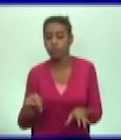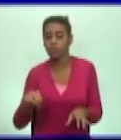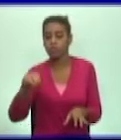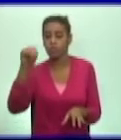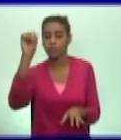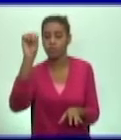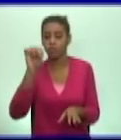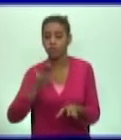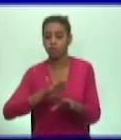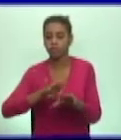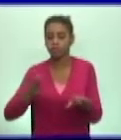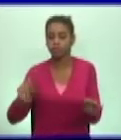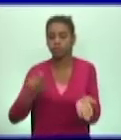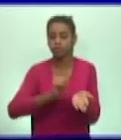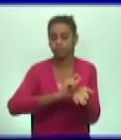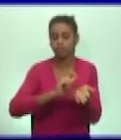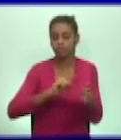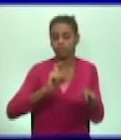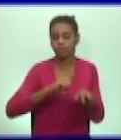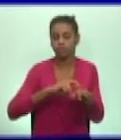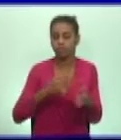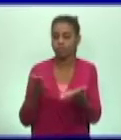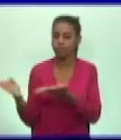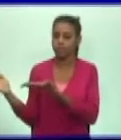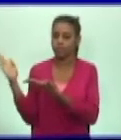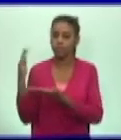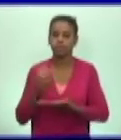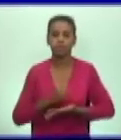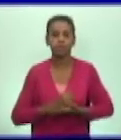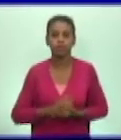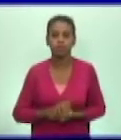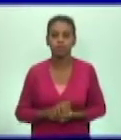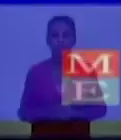unos segundos para que usted pueda tomar esta nota.